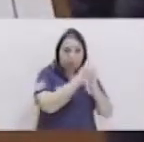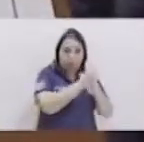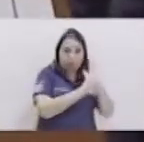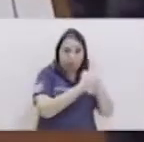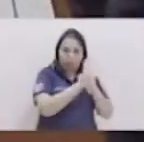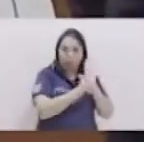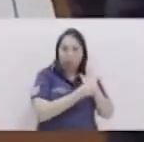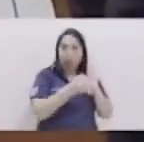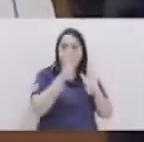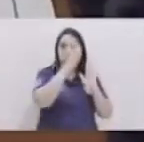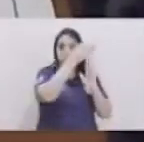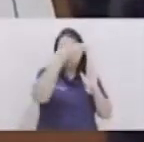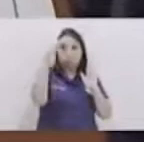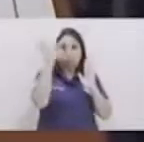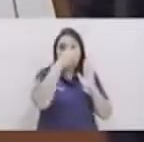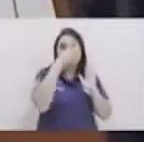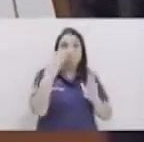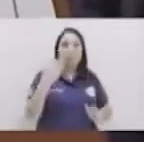al cielo.